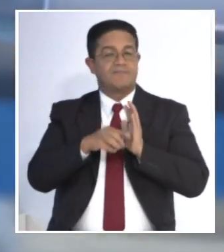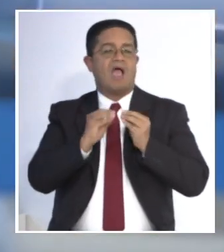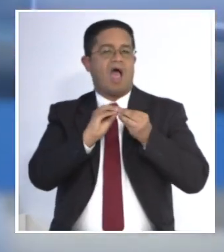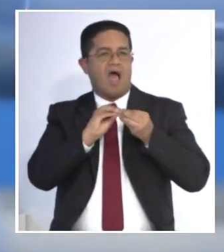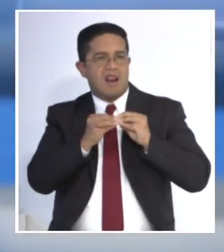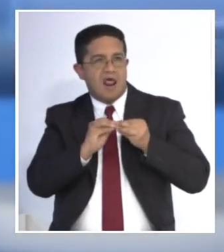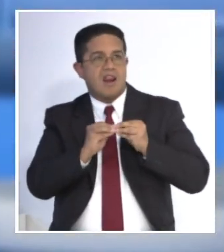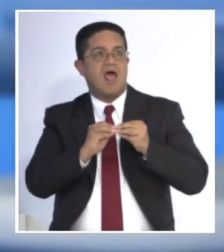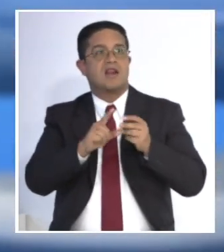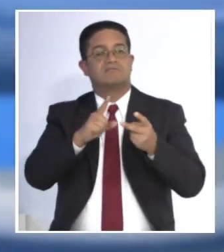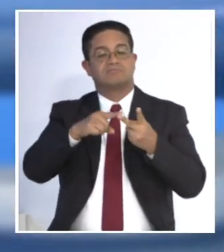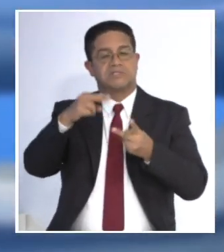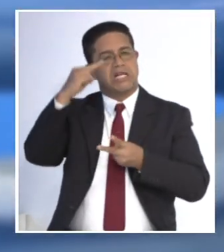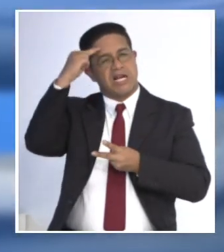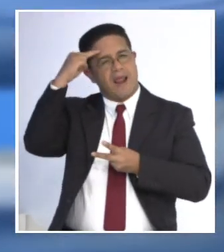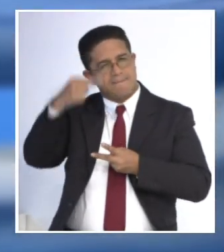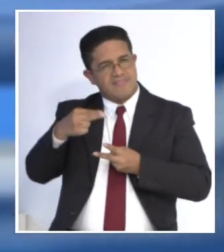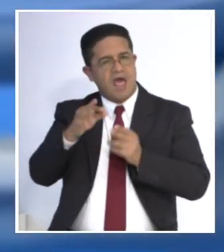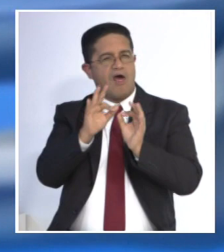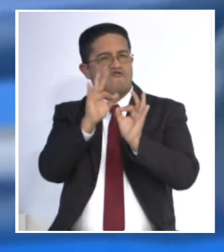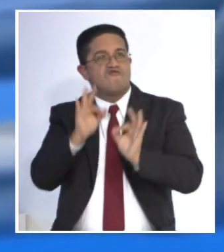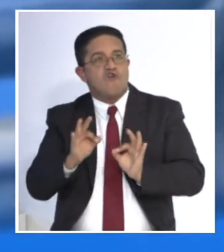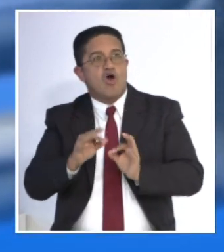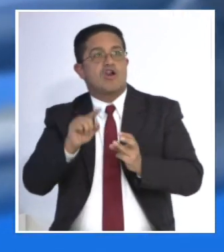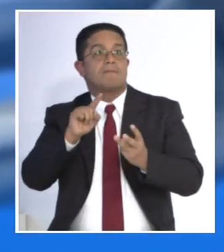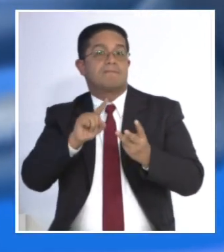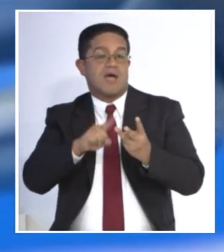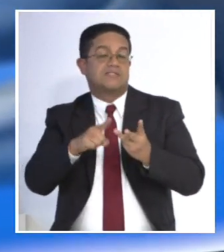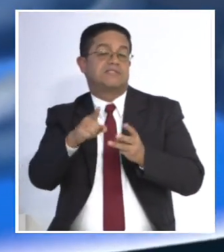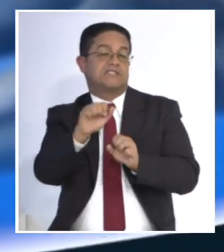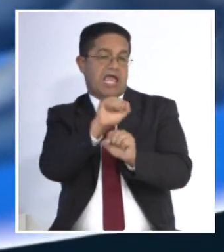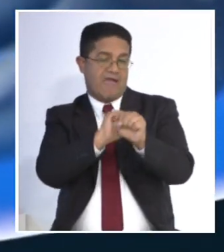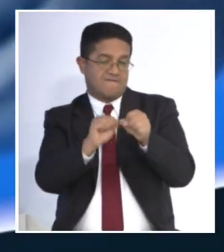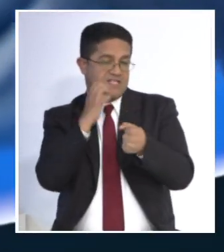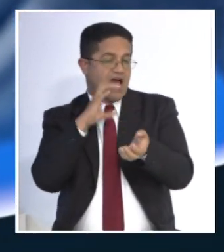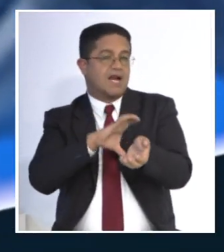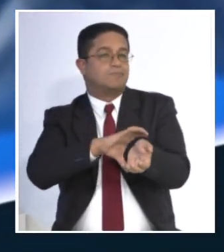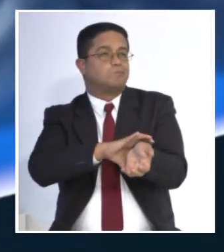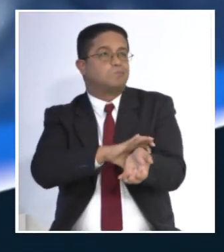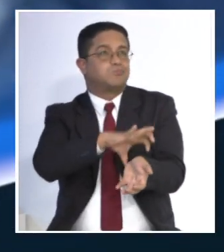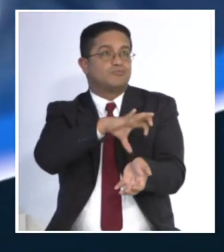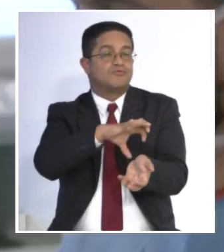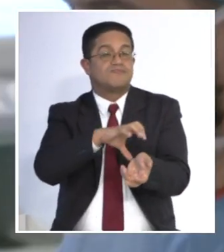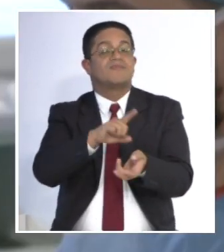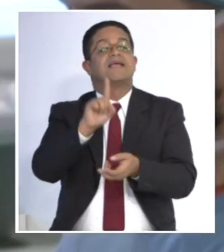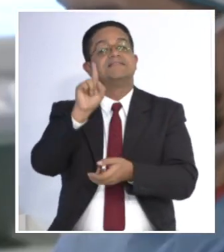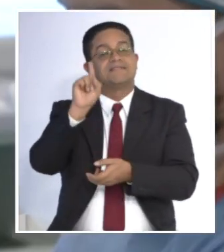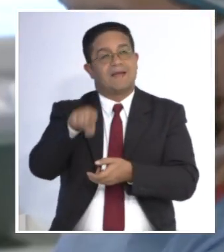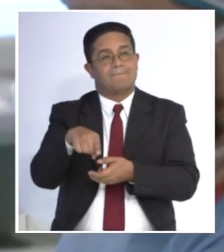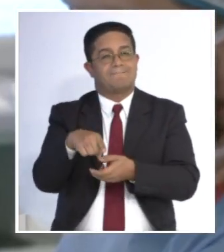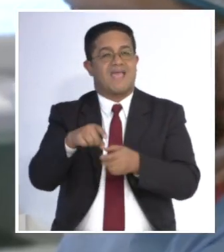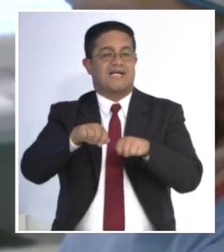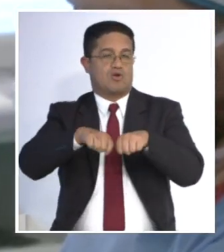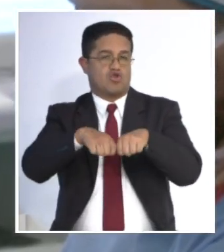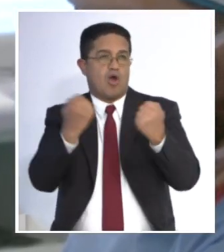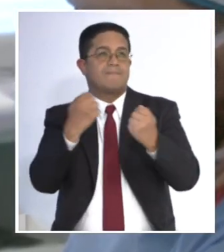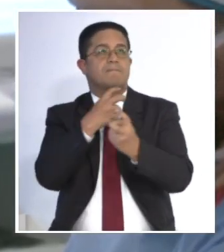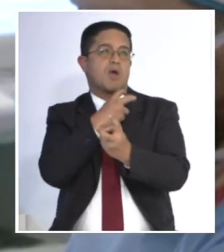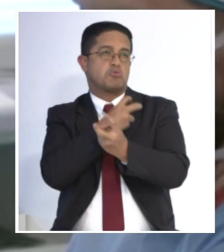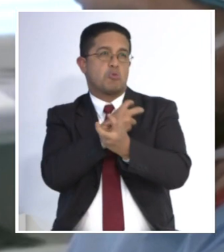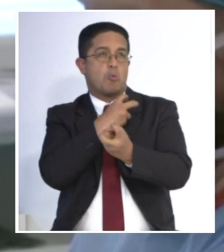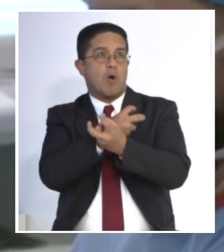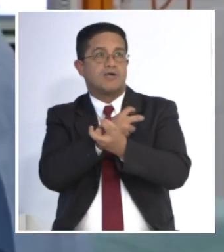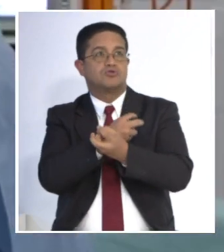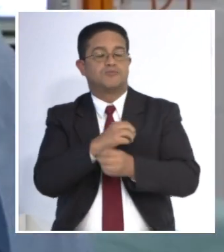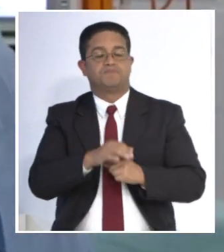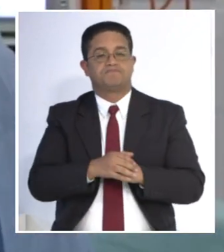resecar ganglios y tratar los estadios iniciales de la risartrosis, así como las fracturas más complejas. Con las